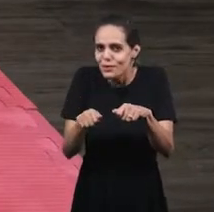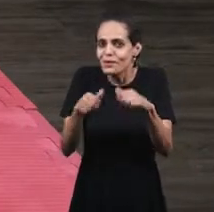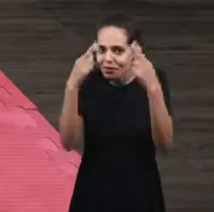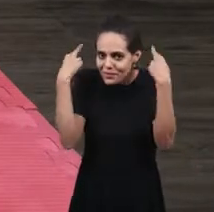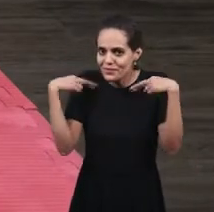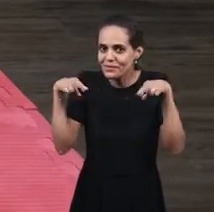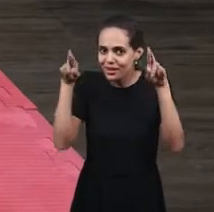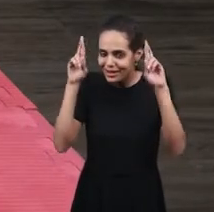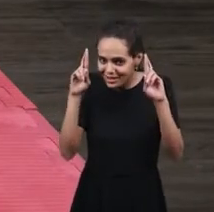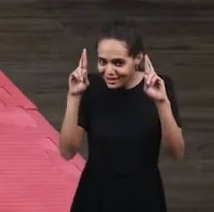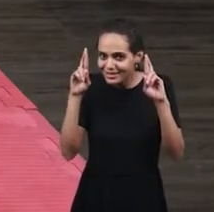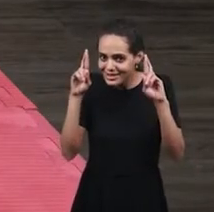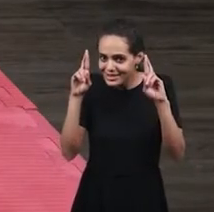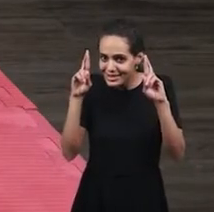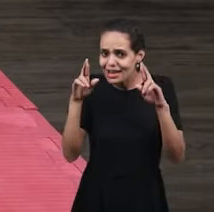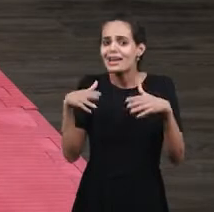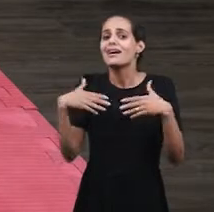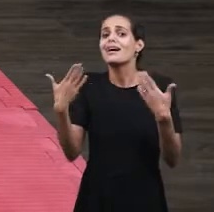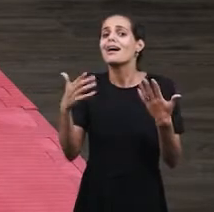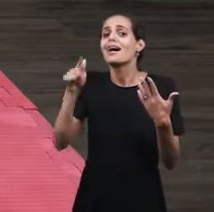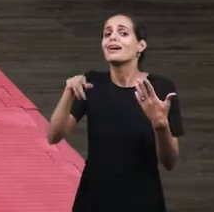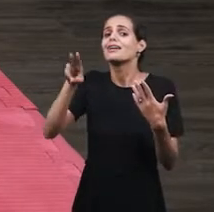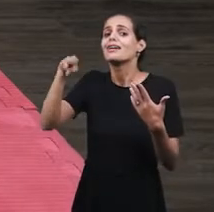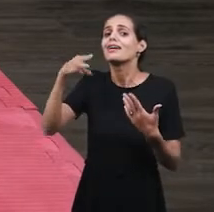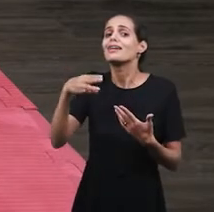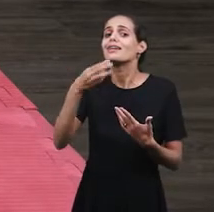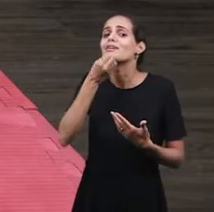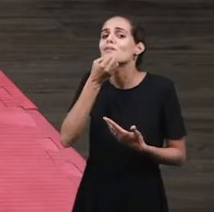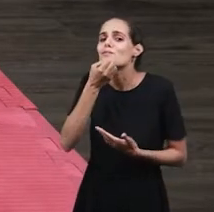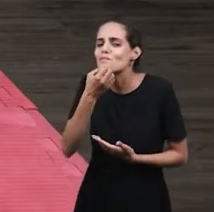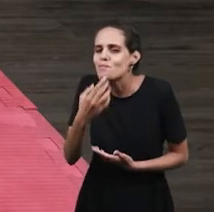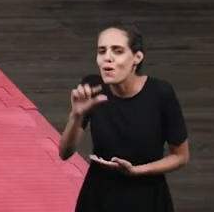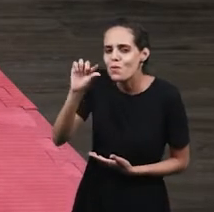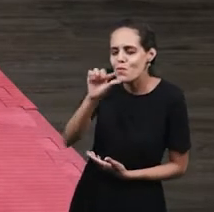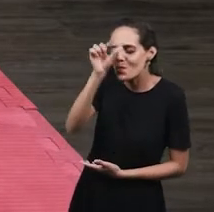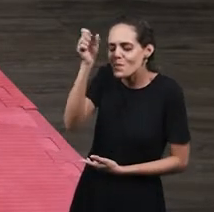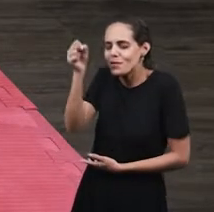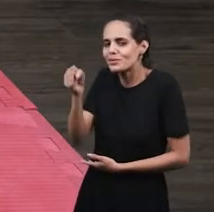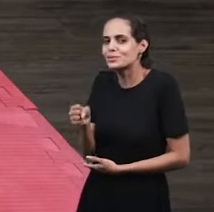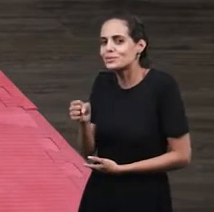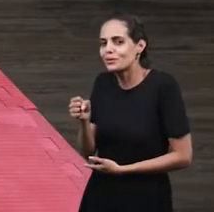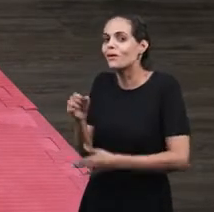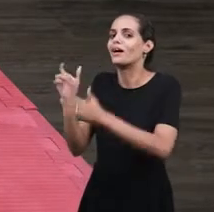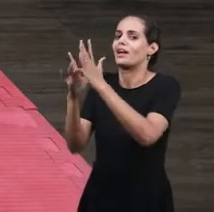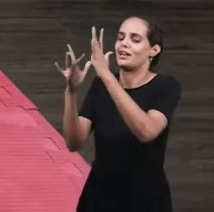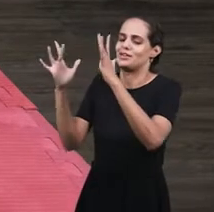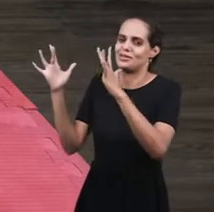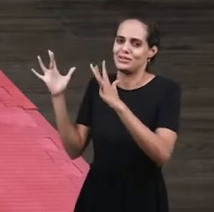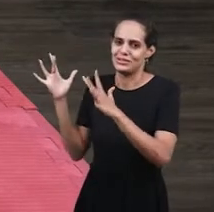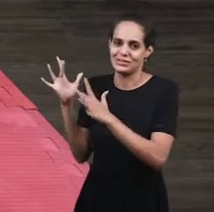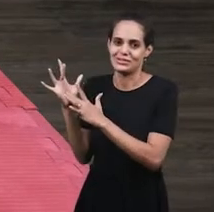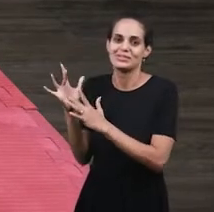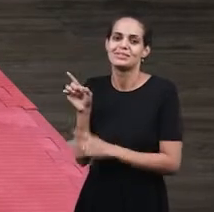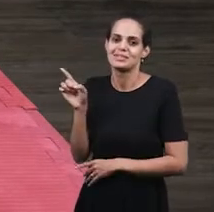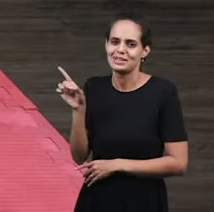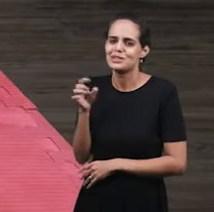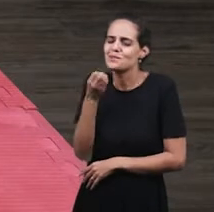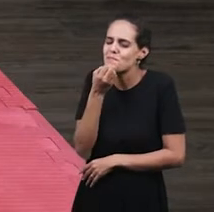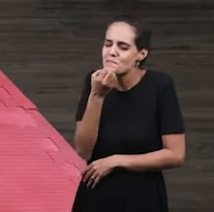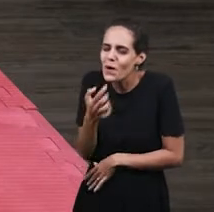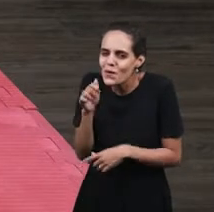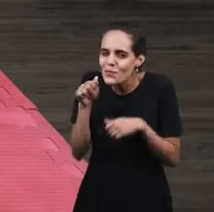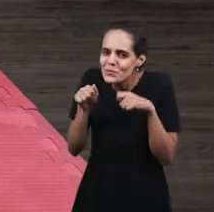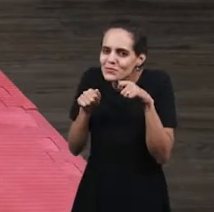pastor? ¡El Señor Jesús! ¡Y qué cosa buena es ser